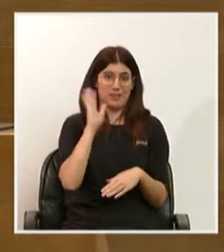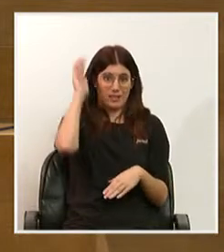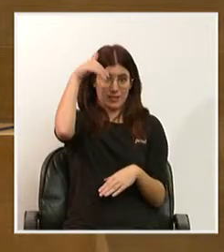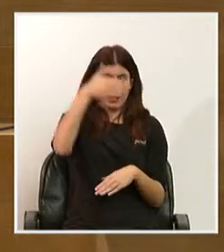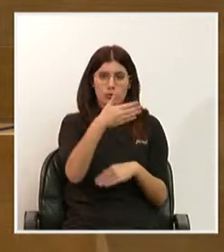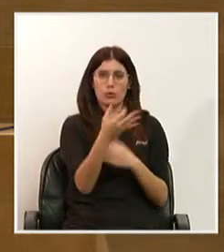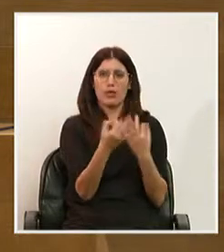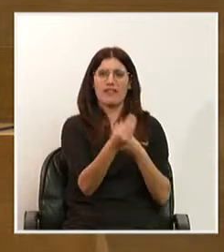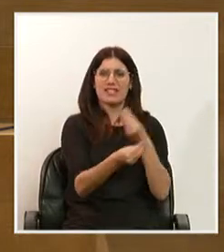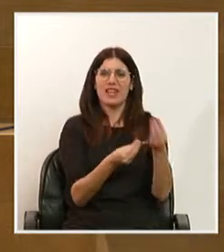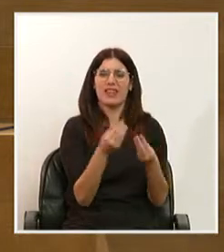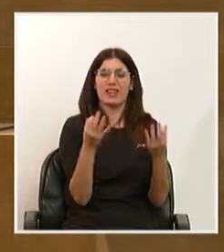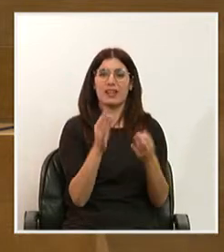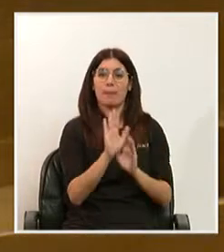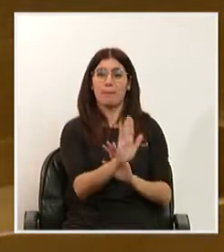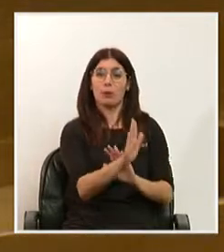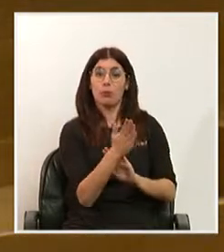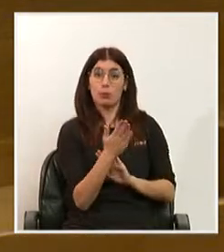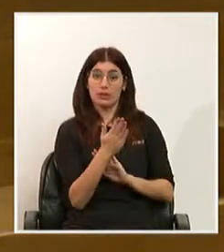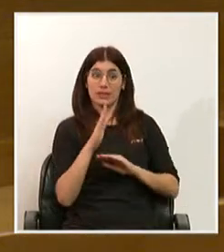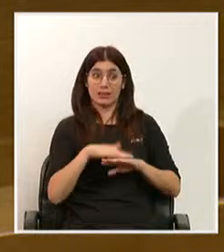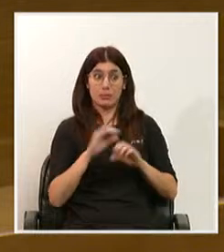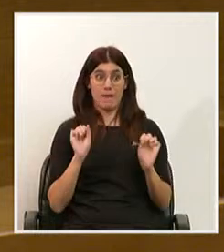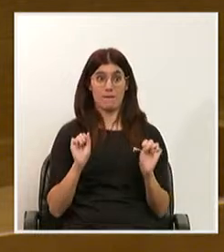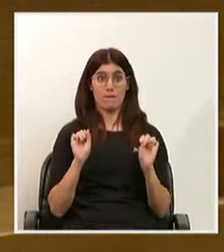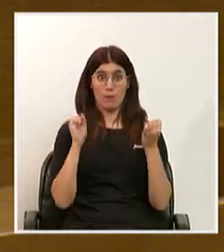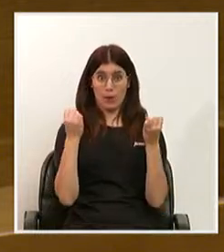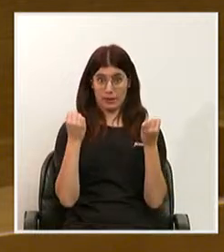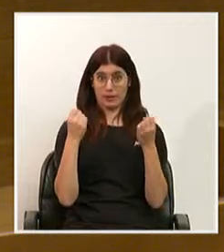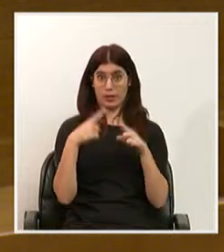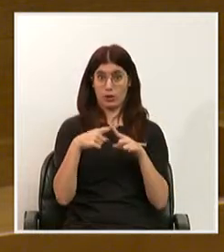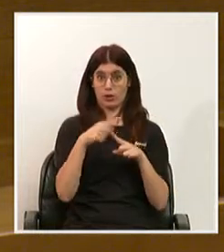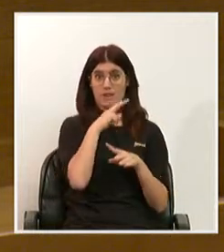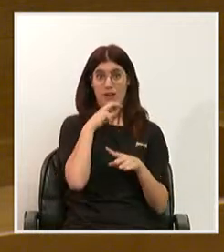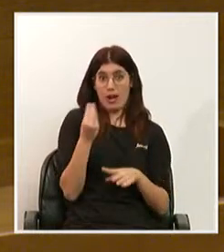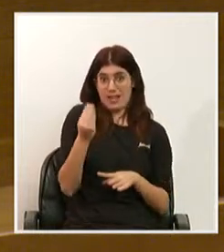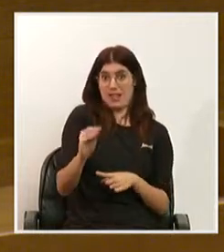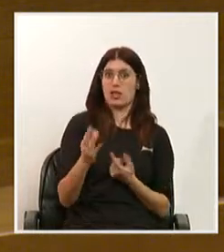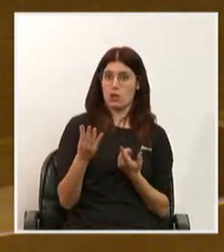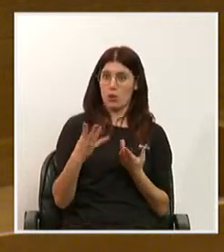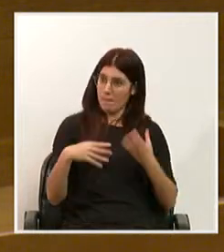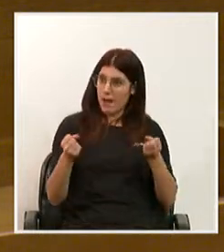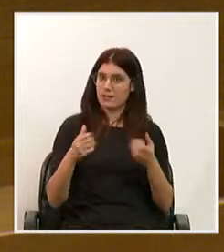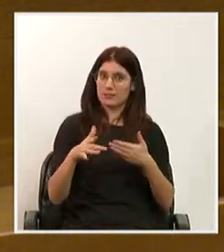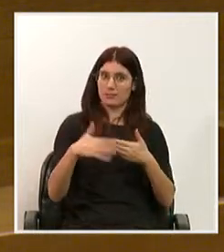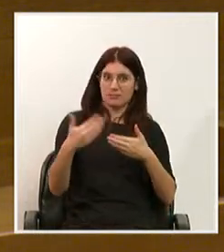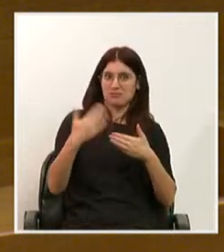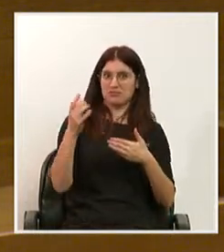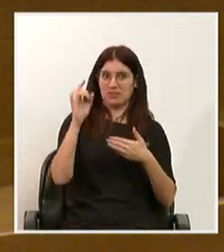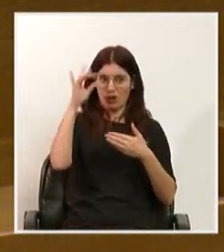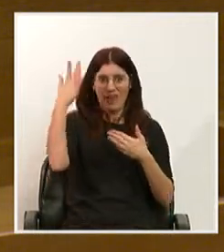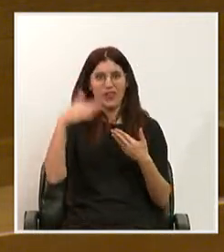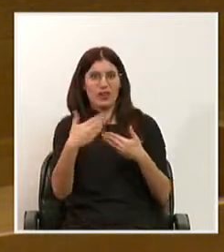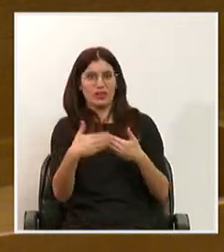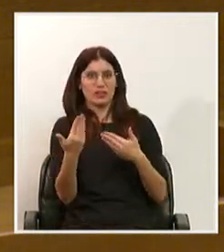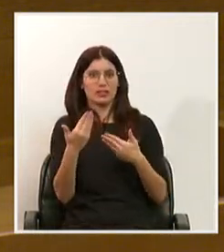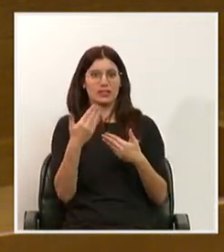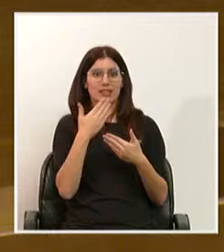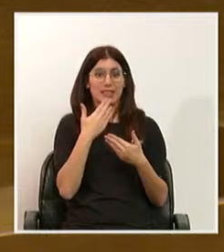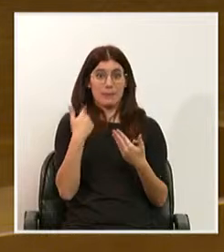es propes que fori que genera valor que genera inova la